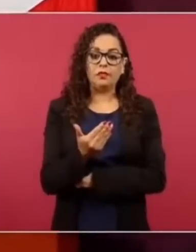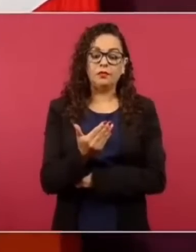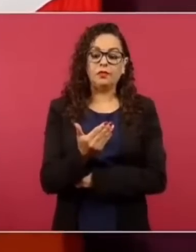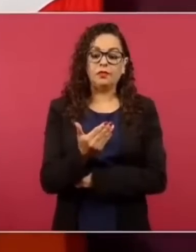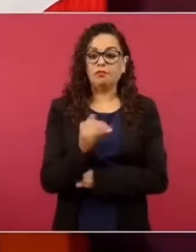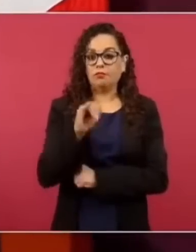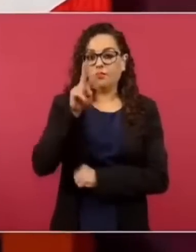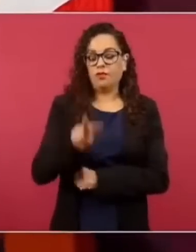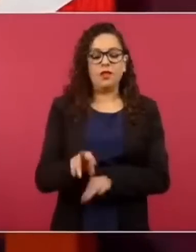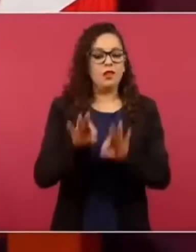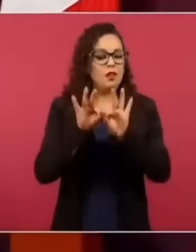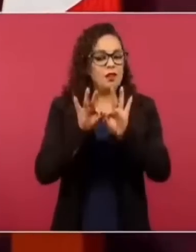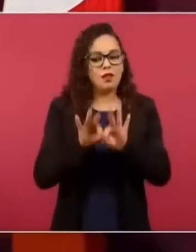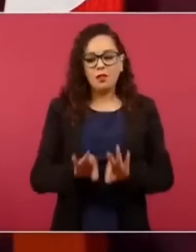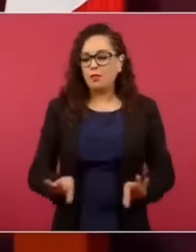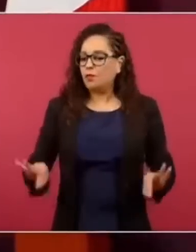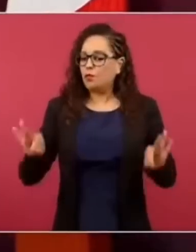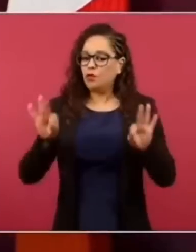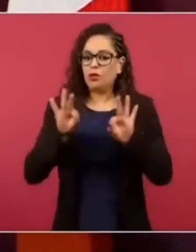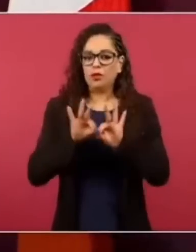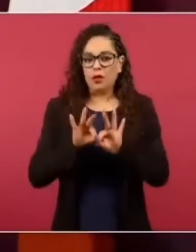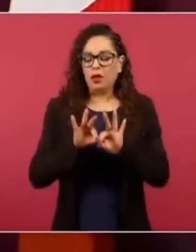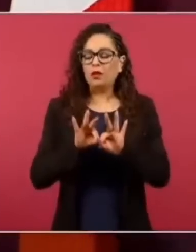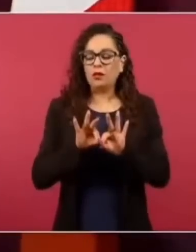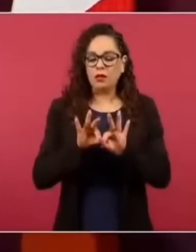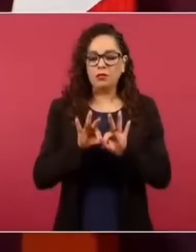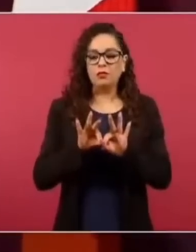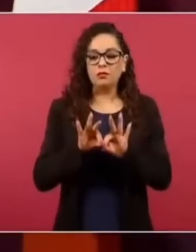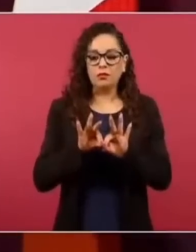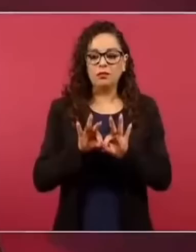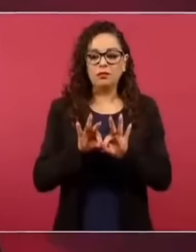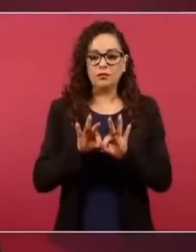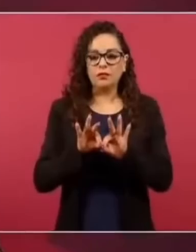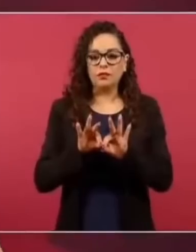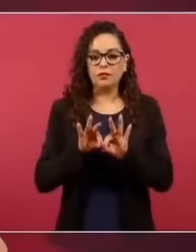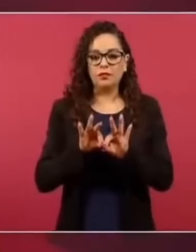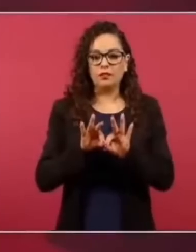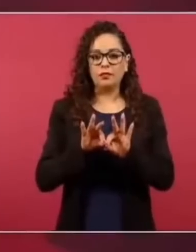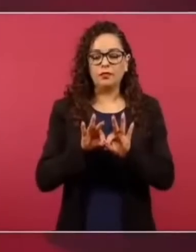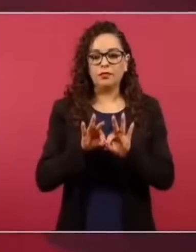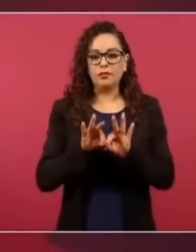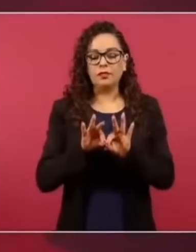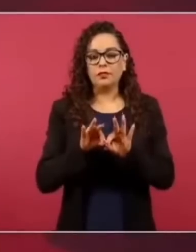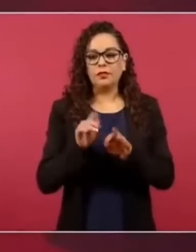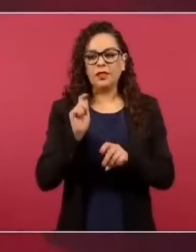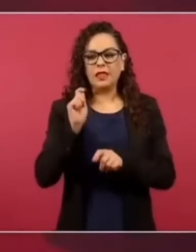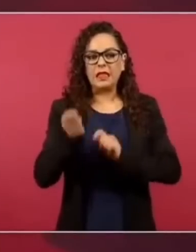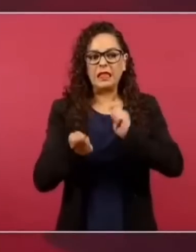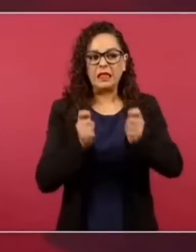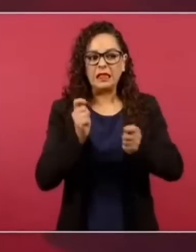muy importante el que se supiera más.